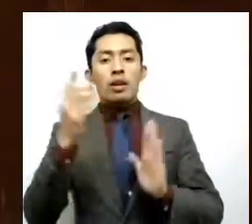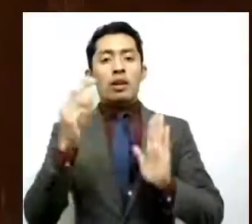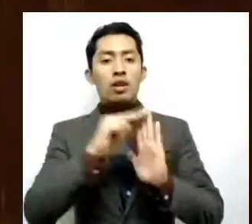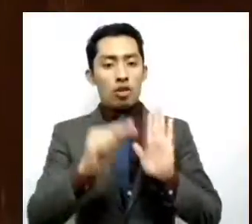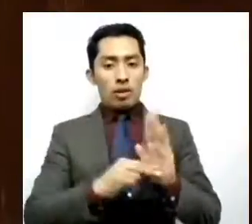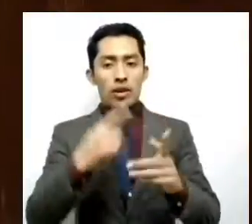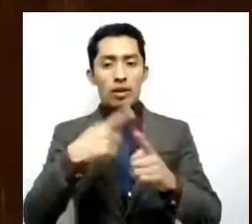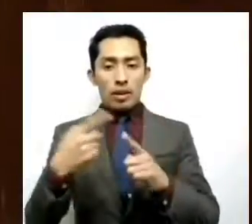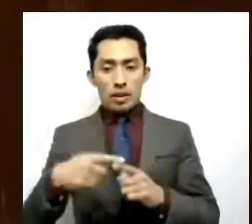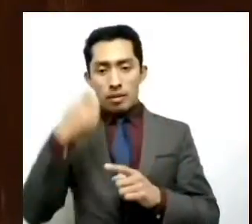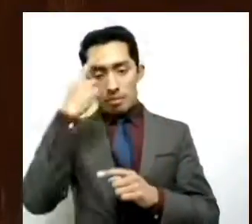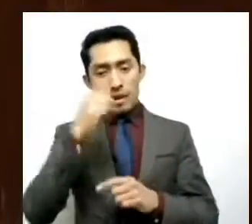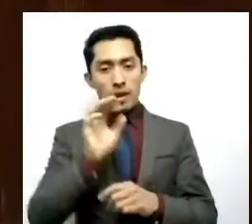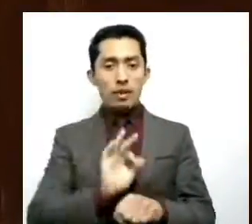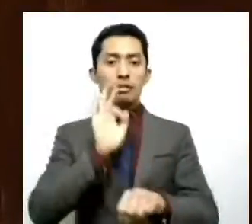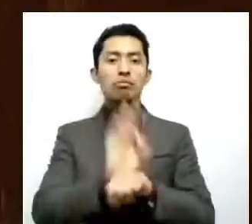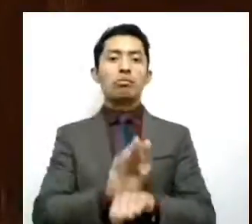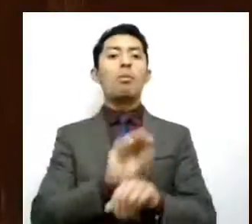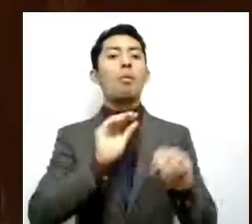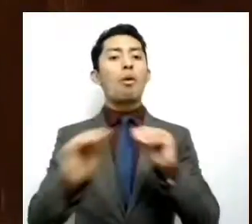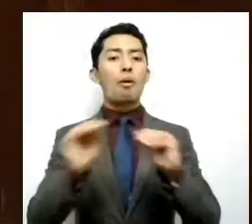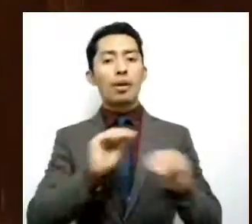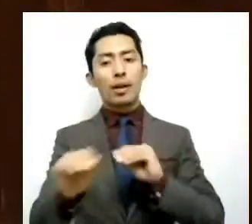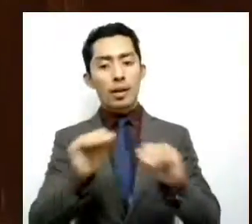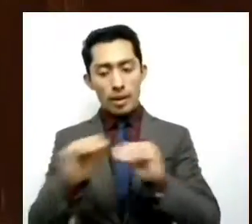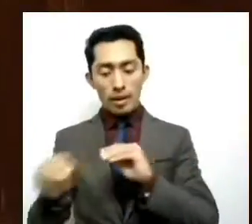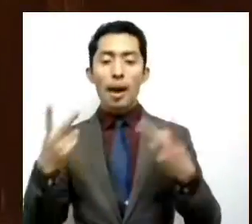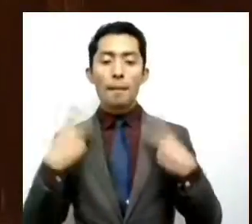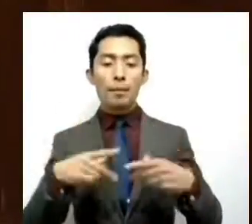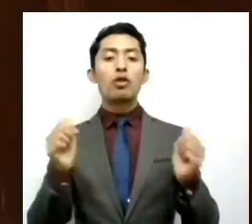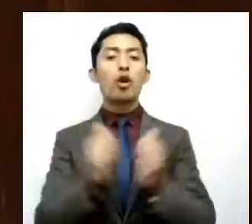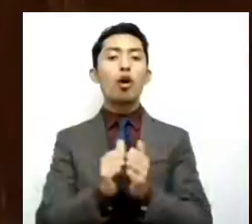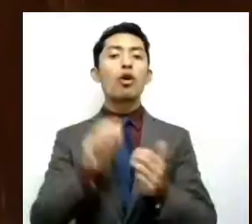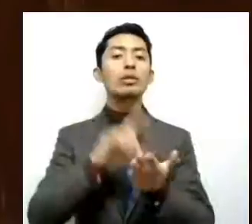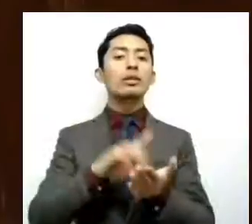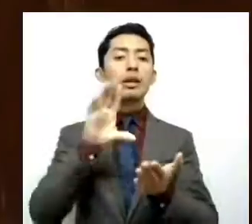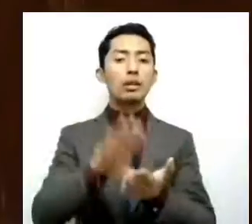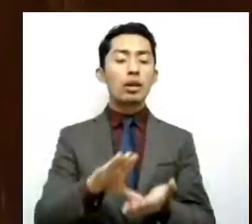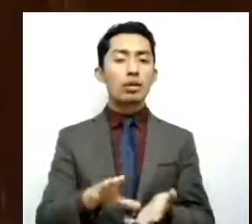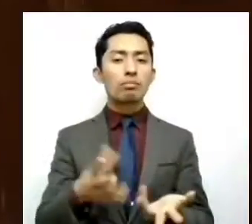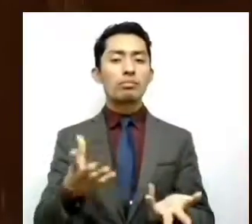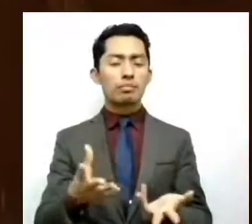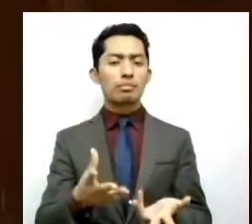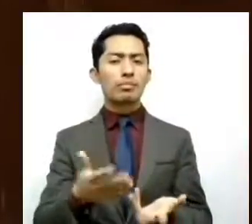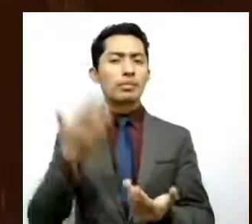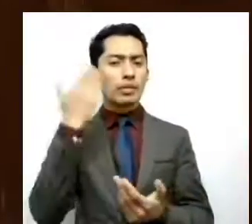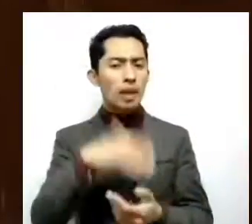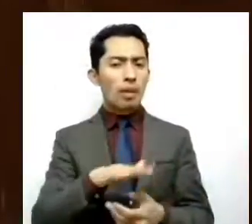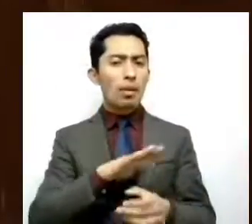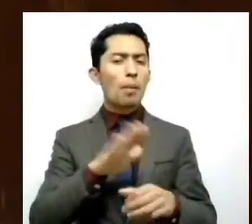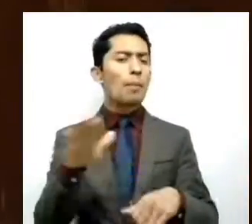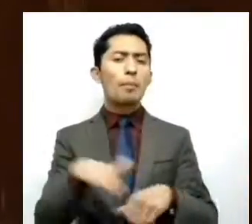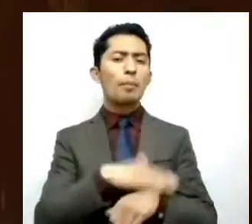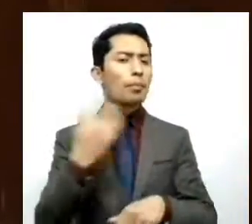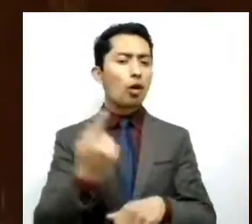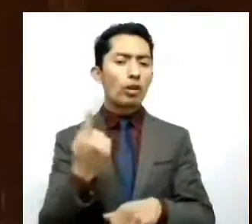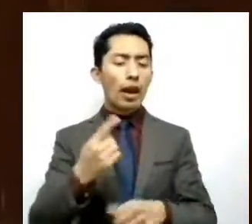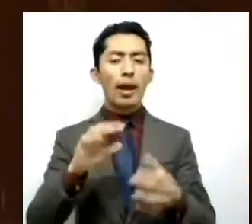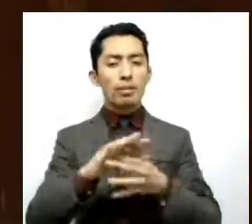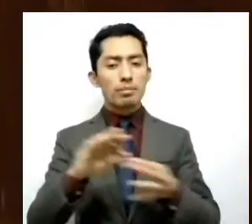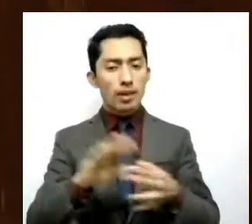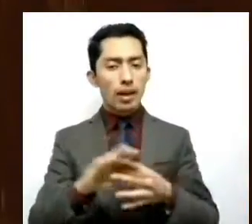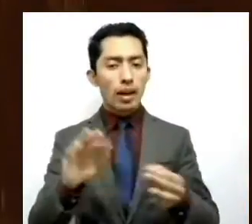garanticen la movilidad de las personas con discapacidad con base en la siguiente